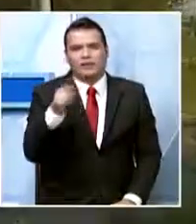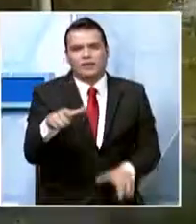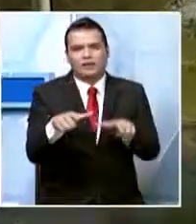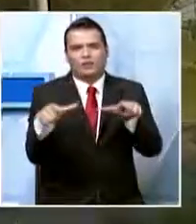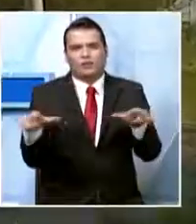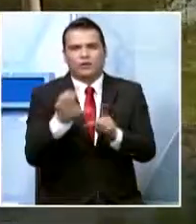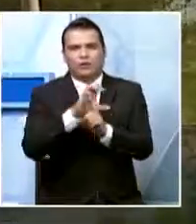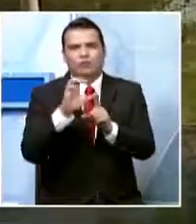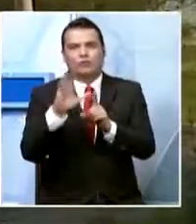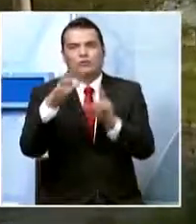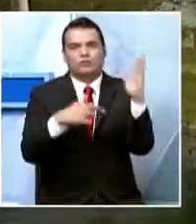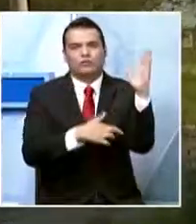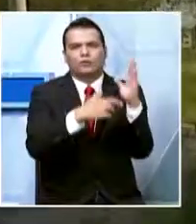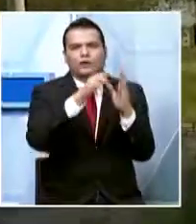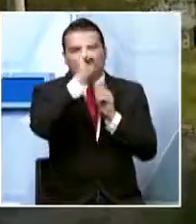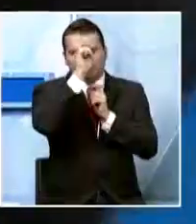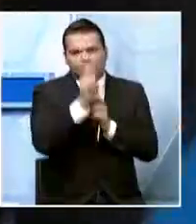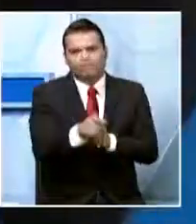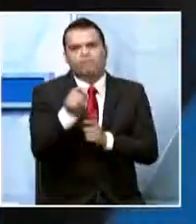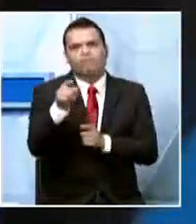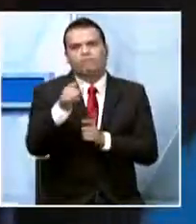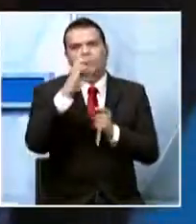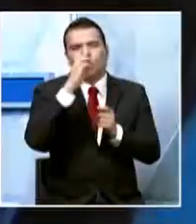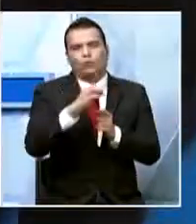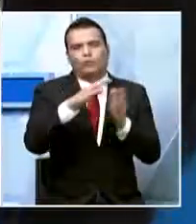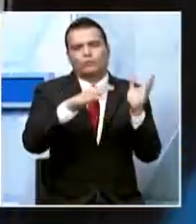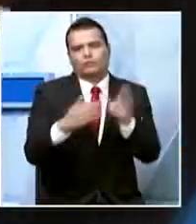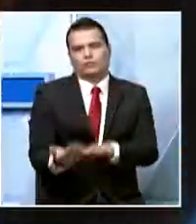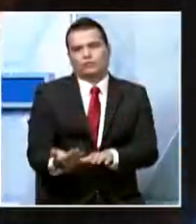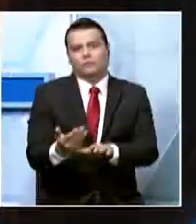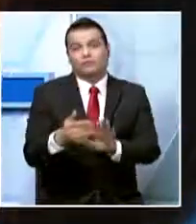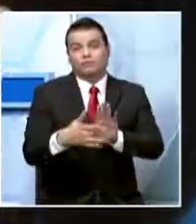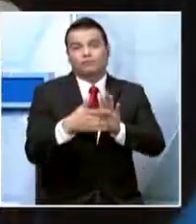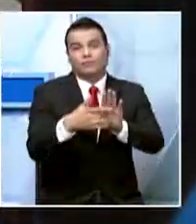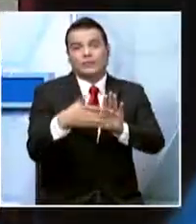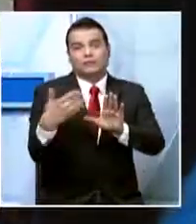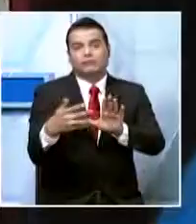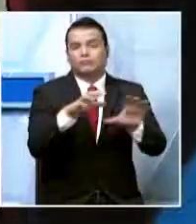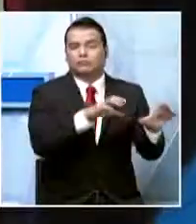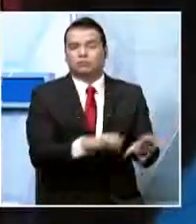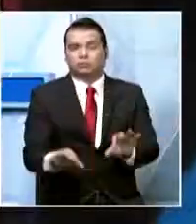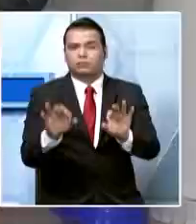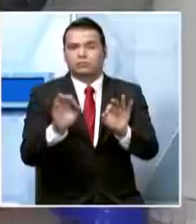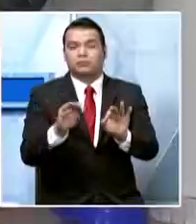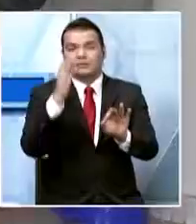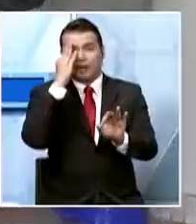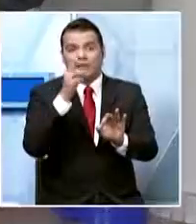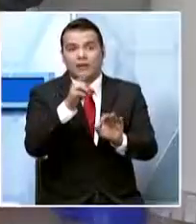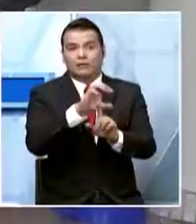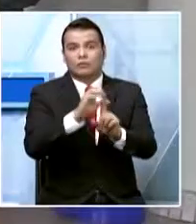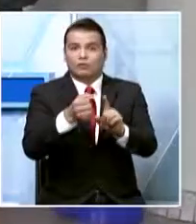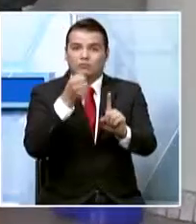Somos Pacífico se rendirá un homenaje a Santiago Andrés para resaltar su labor en vida y su aporte por los más necesitados.